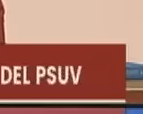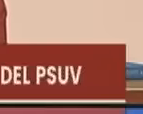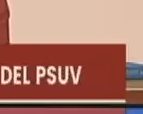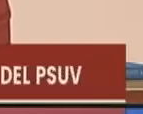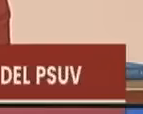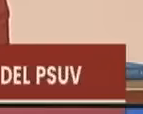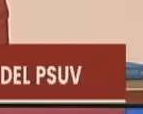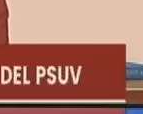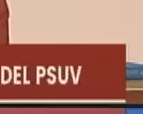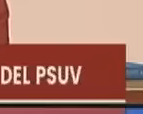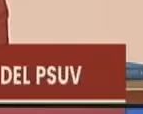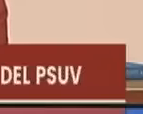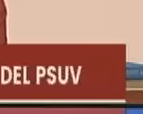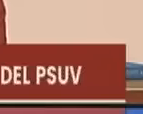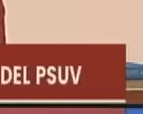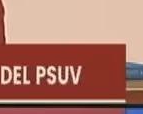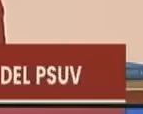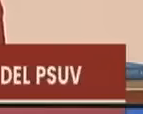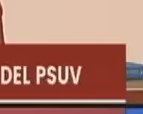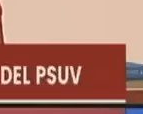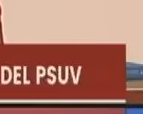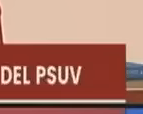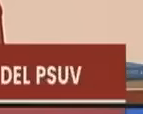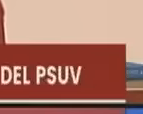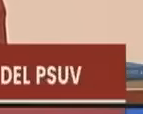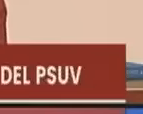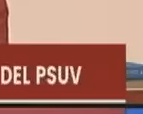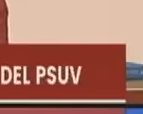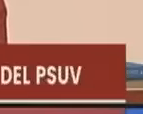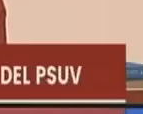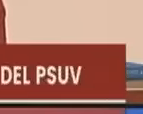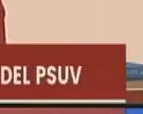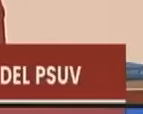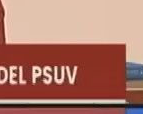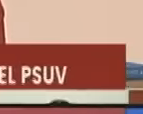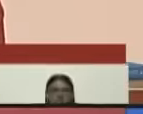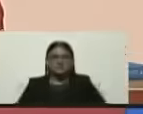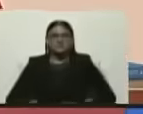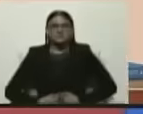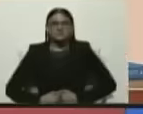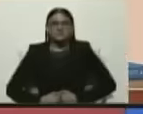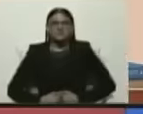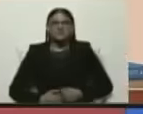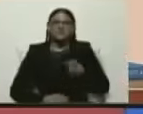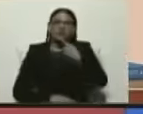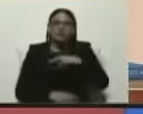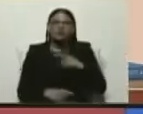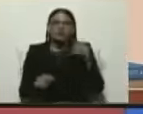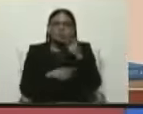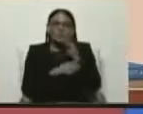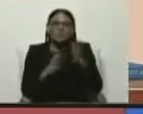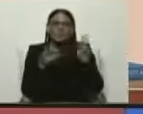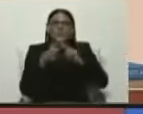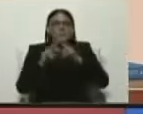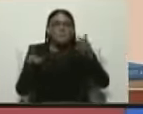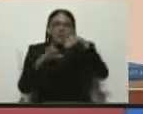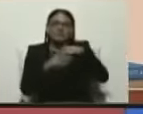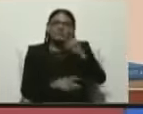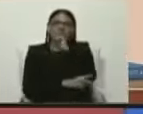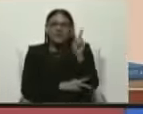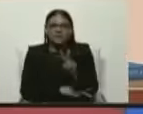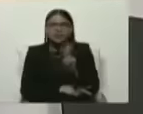de la posibilidad real de preservar la paz en todo el territorio nacional. No hay ningún otro